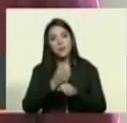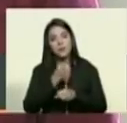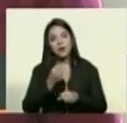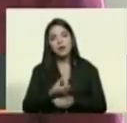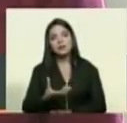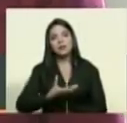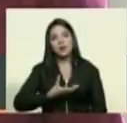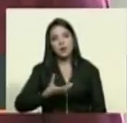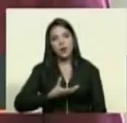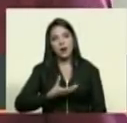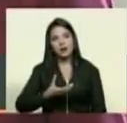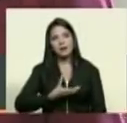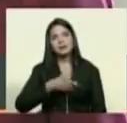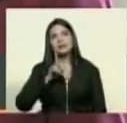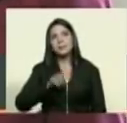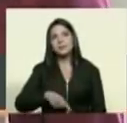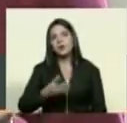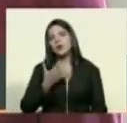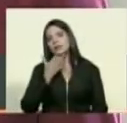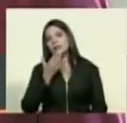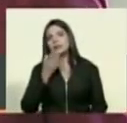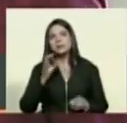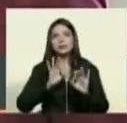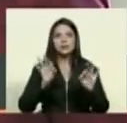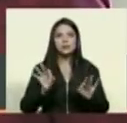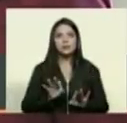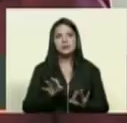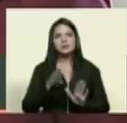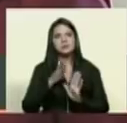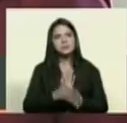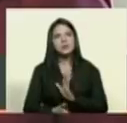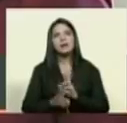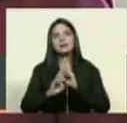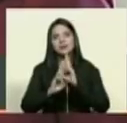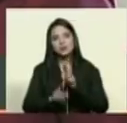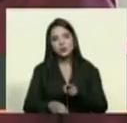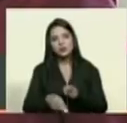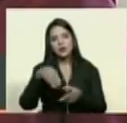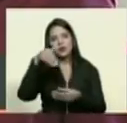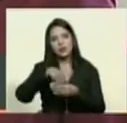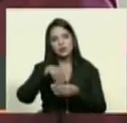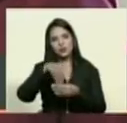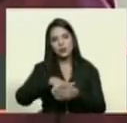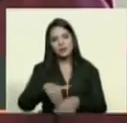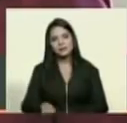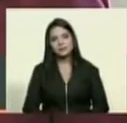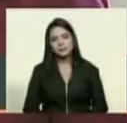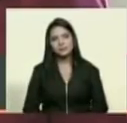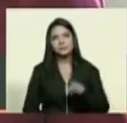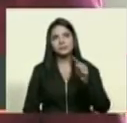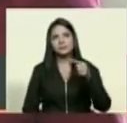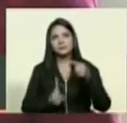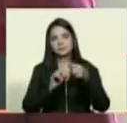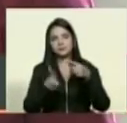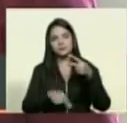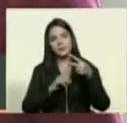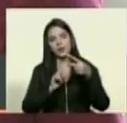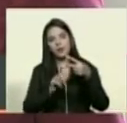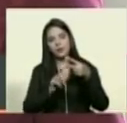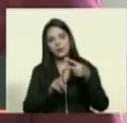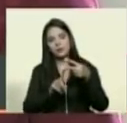los alcaldes también de una manera u otra en lo que fue el resultado electoral? Eso por una parte. Por la